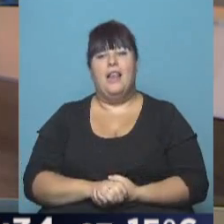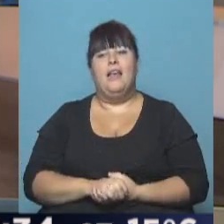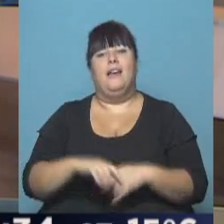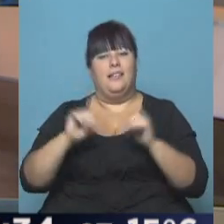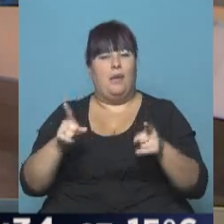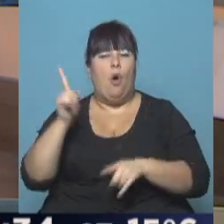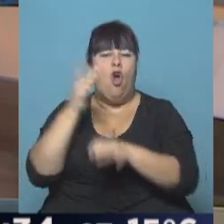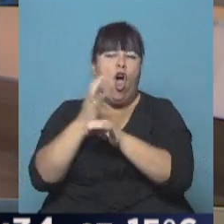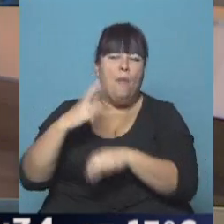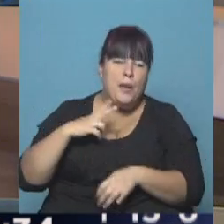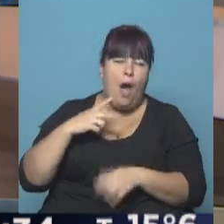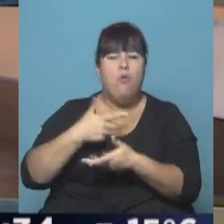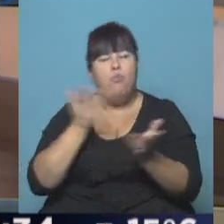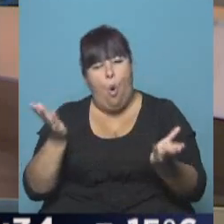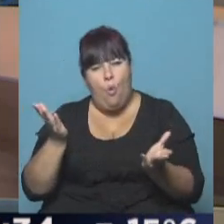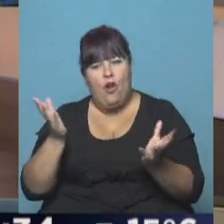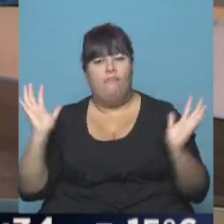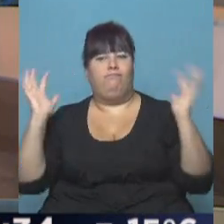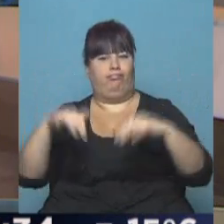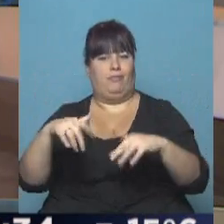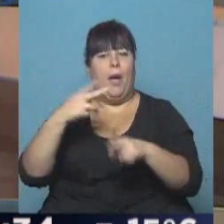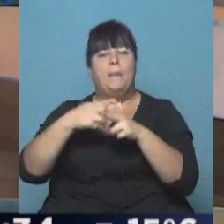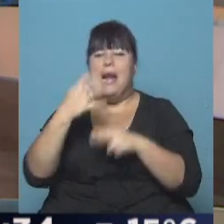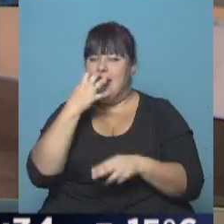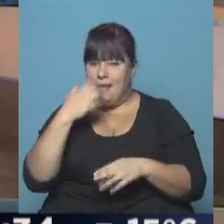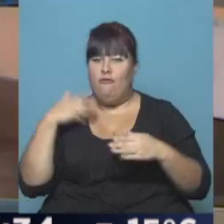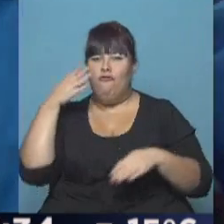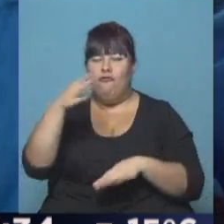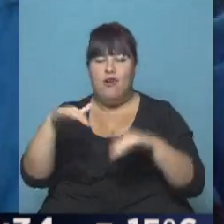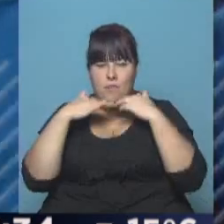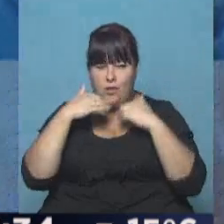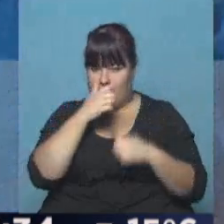también en algunos colegios privados y públicos, se ha concentrado en el Parque Sarmiento. Estuvimos así.